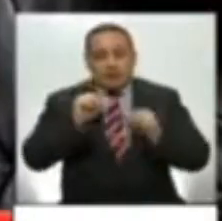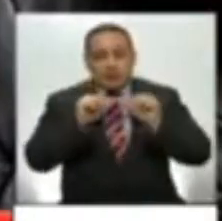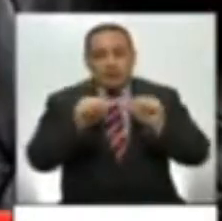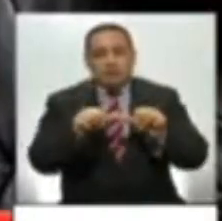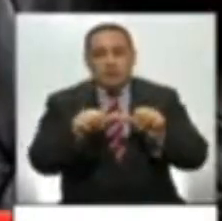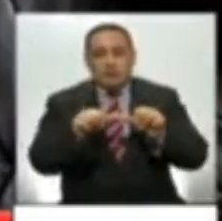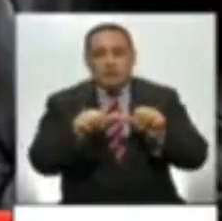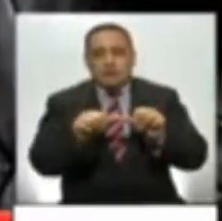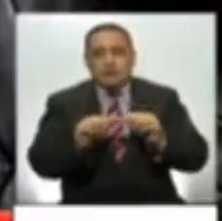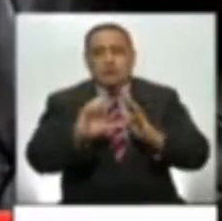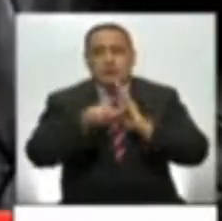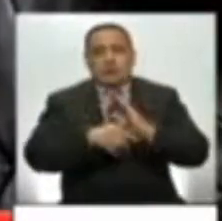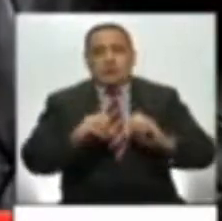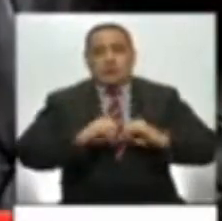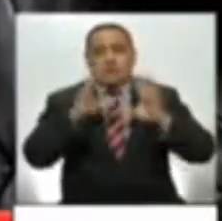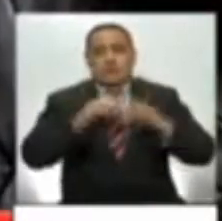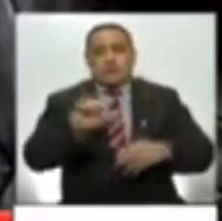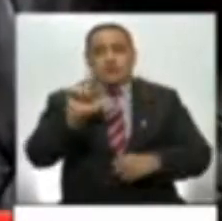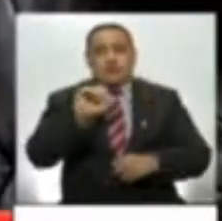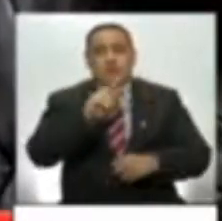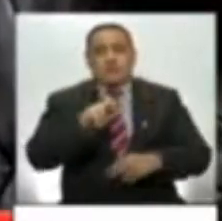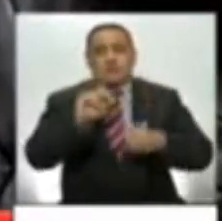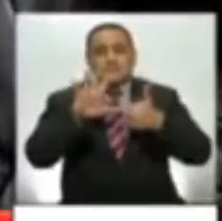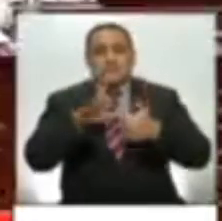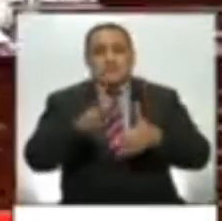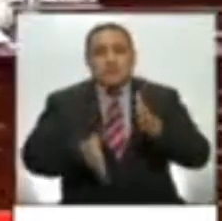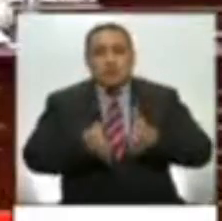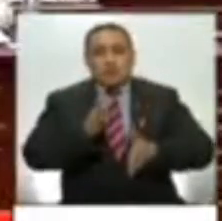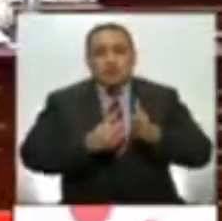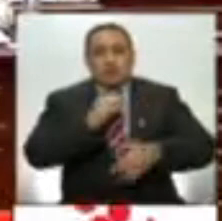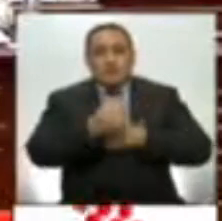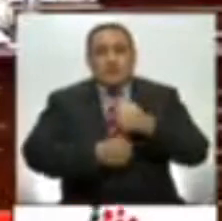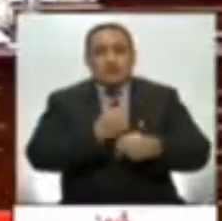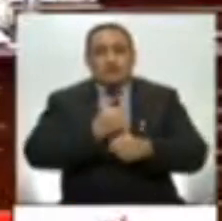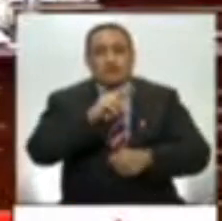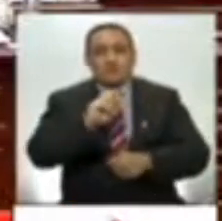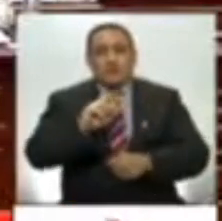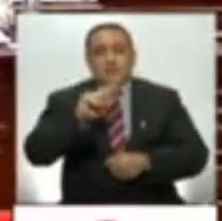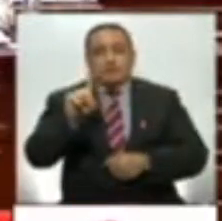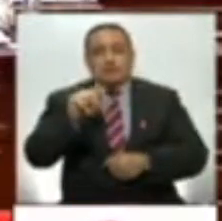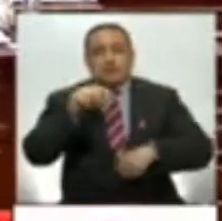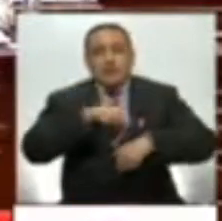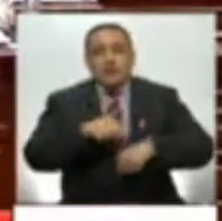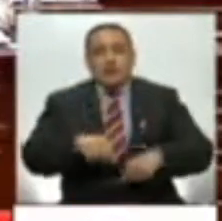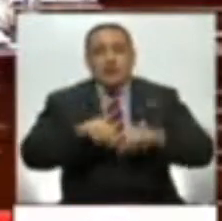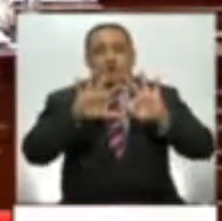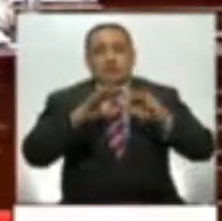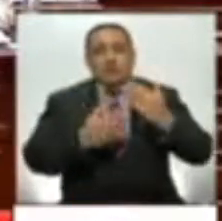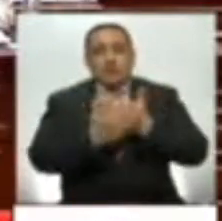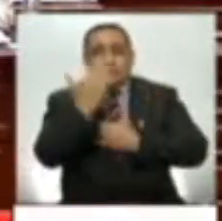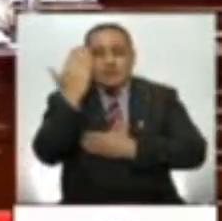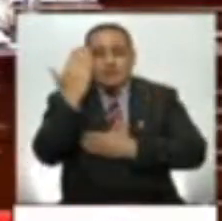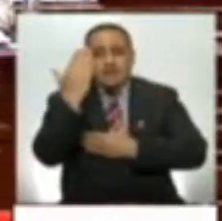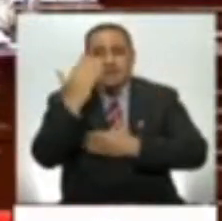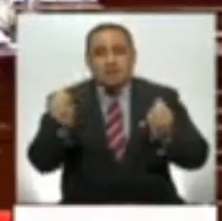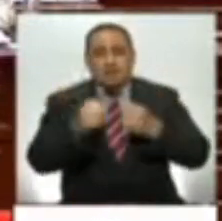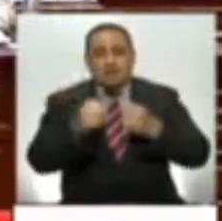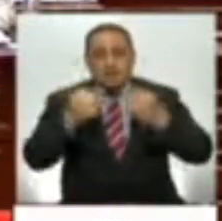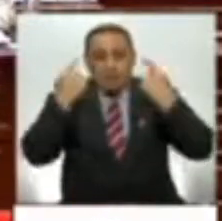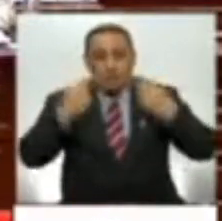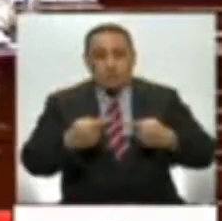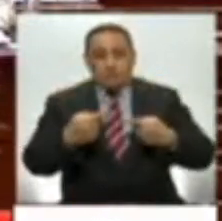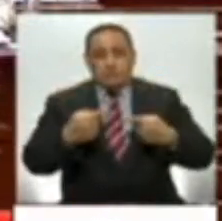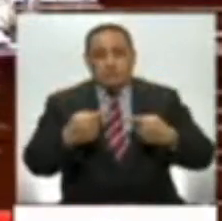continuarla el día lunes 26 de julio del 2021 a las 8 horas con la